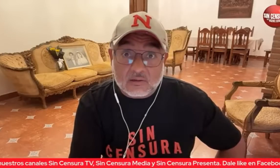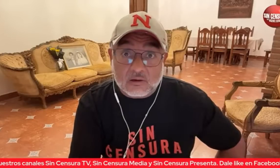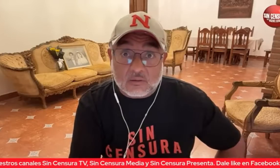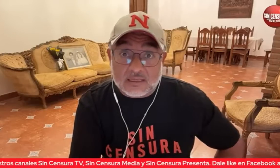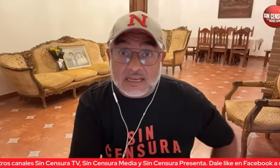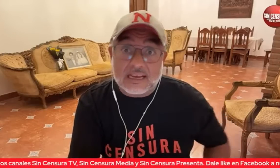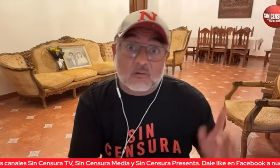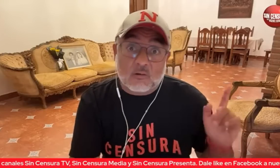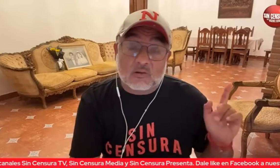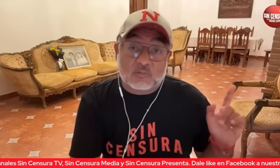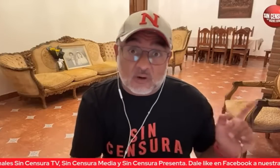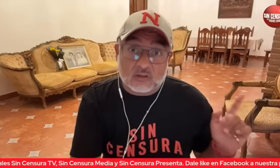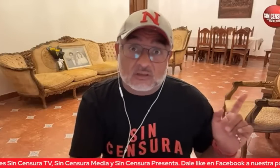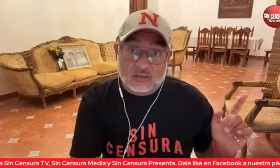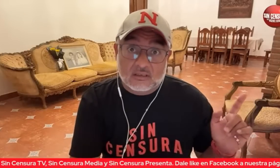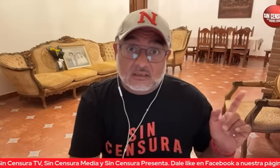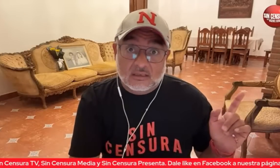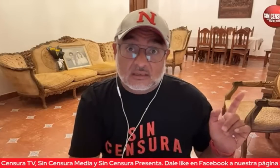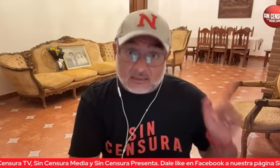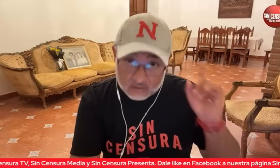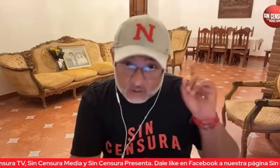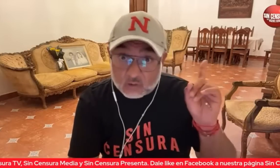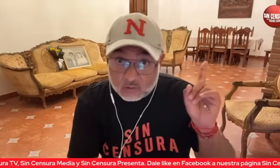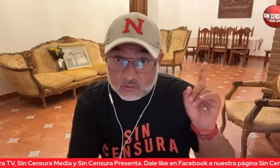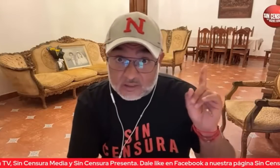están metiendo el comercial, el nuevo spot.